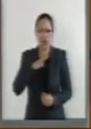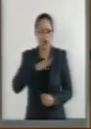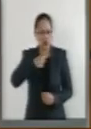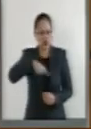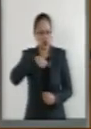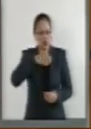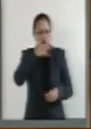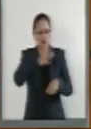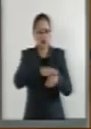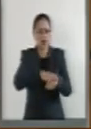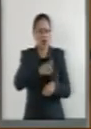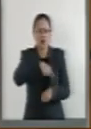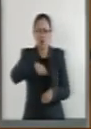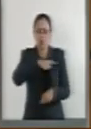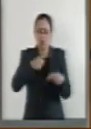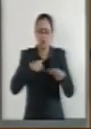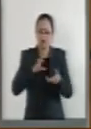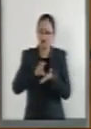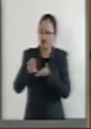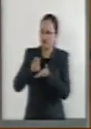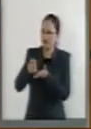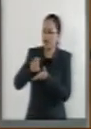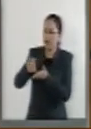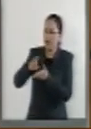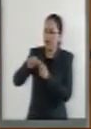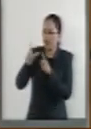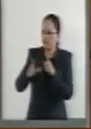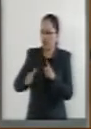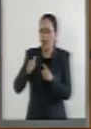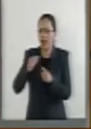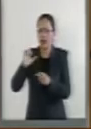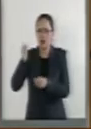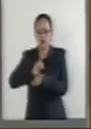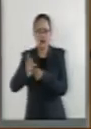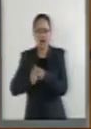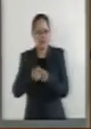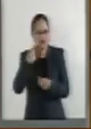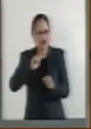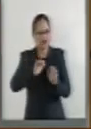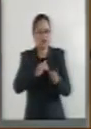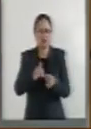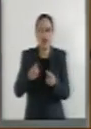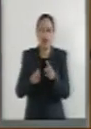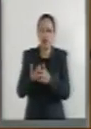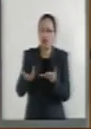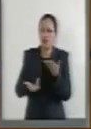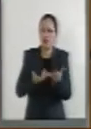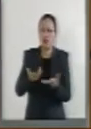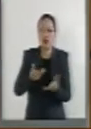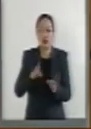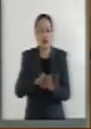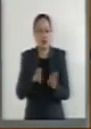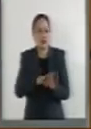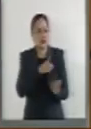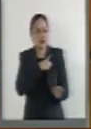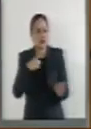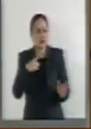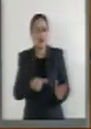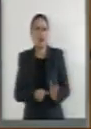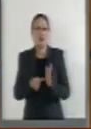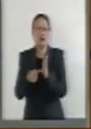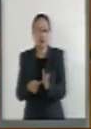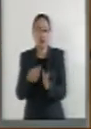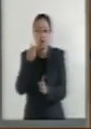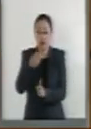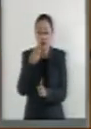de hacer a los inversionistas nacionales y extranjeros? ¿Cómo debemos de situarnos en